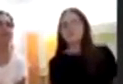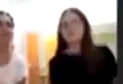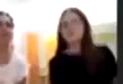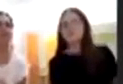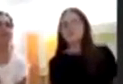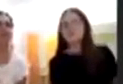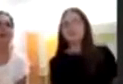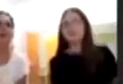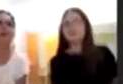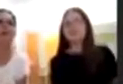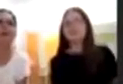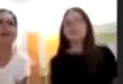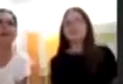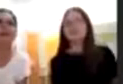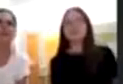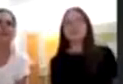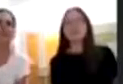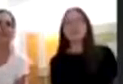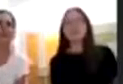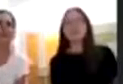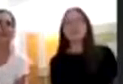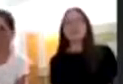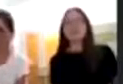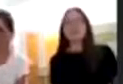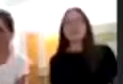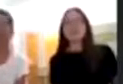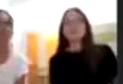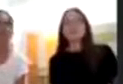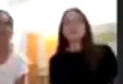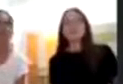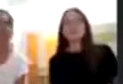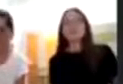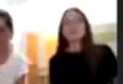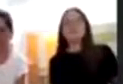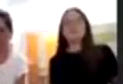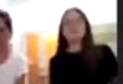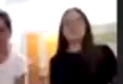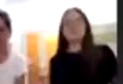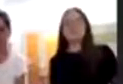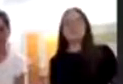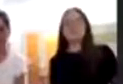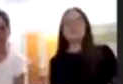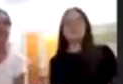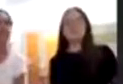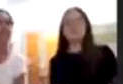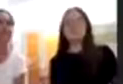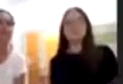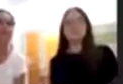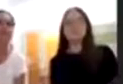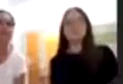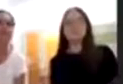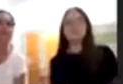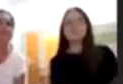proceso que busque restaurar el equilibrio natural. Es un plan